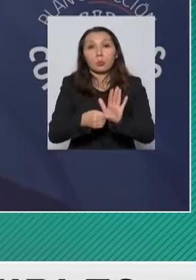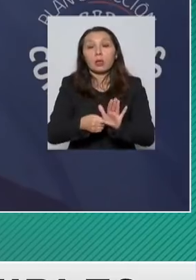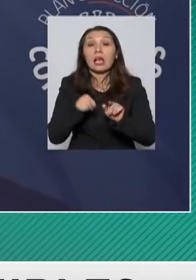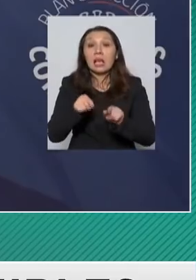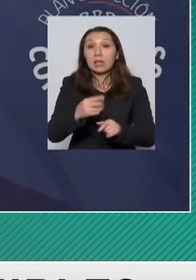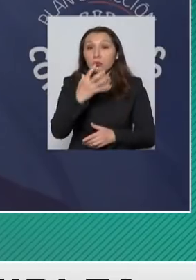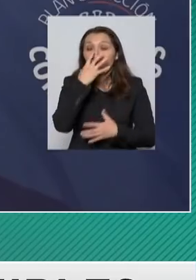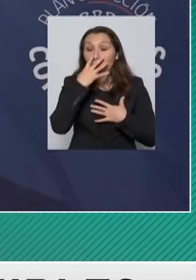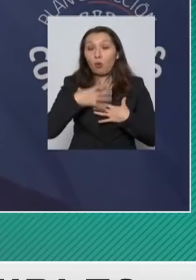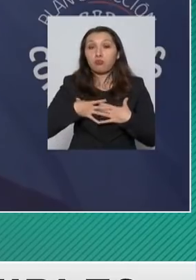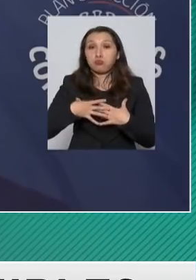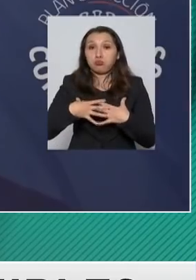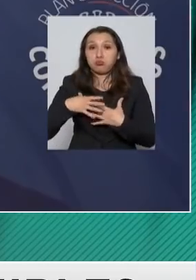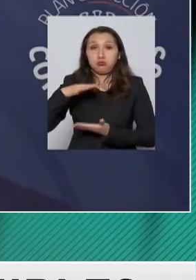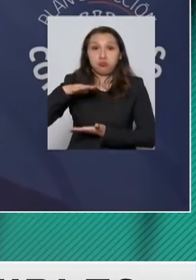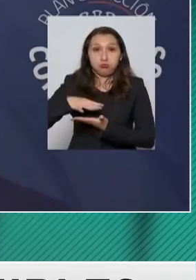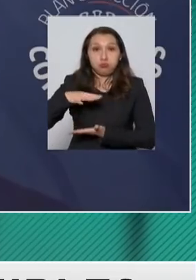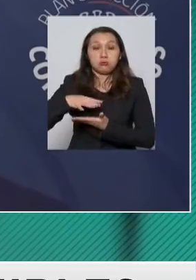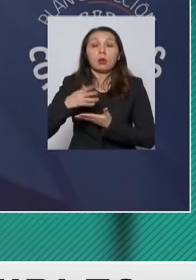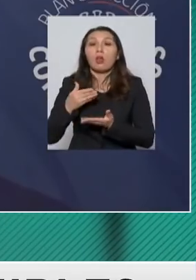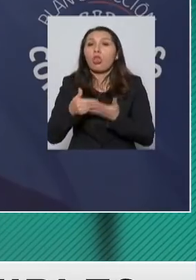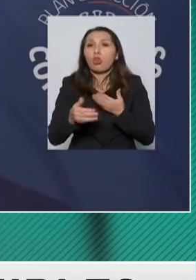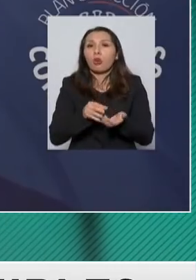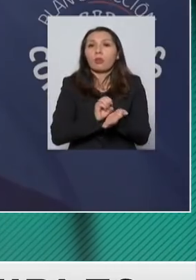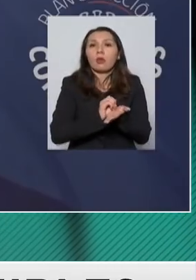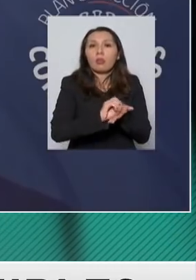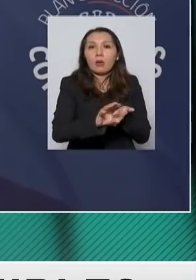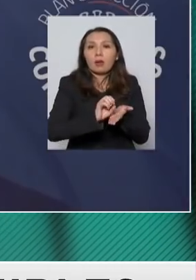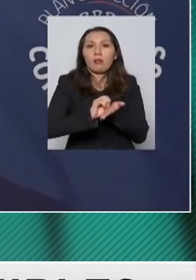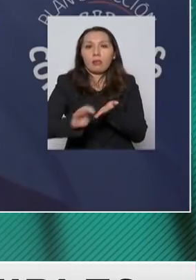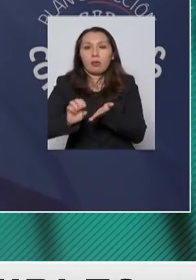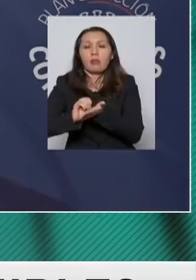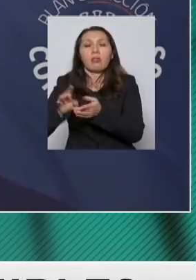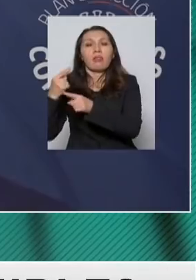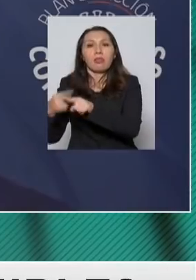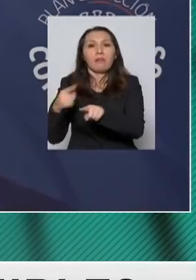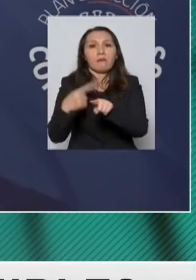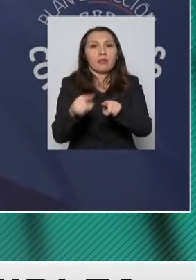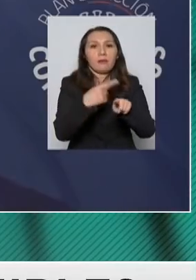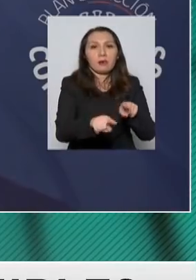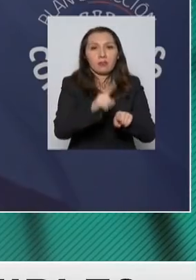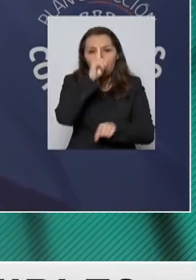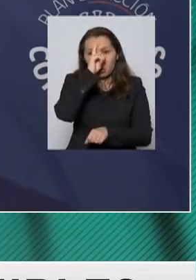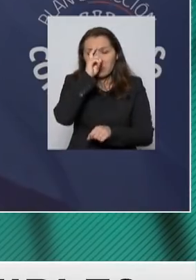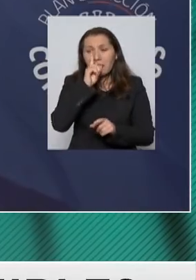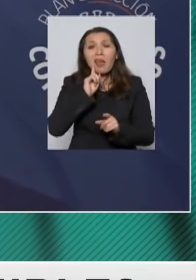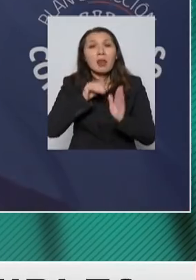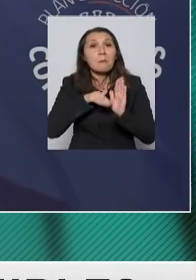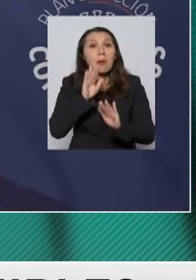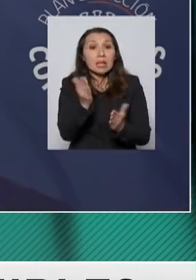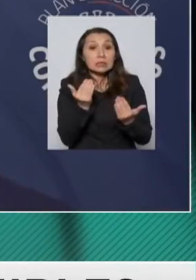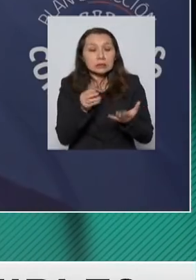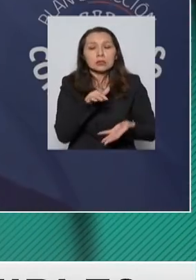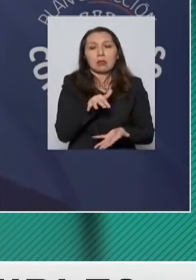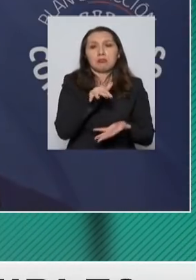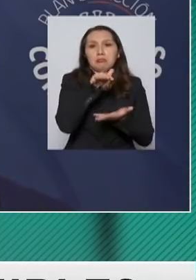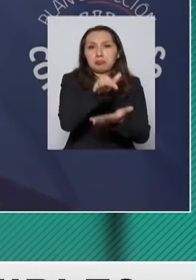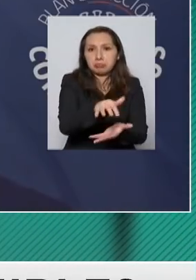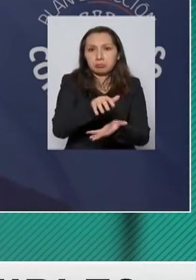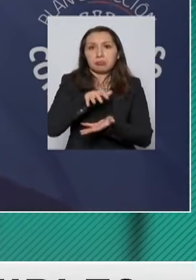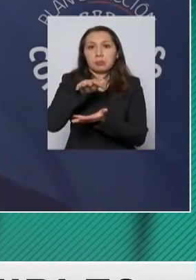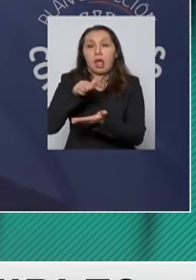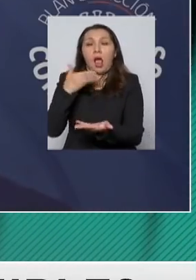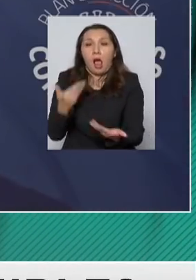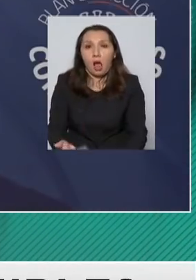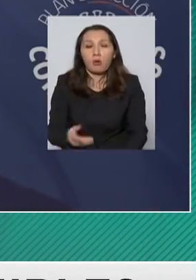estos ventiladores se distribuyan en distintos hospitales del país, sobre todo en los hospitales que más lo han necesitado hasta el día